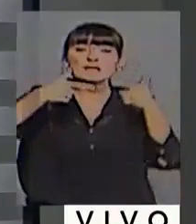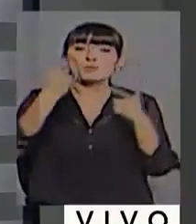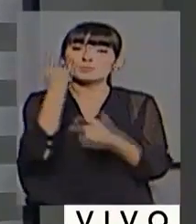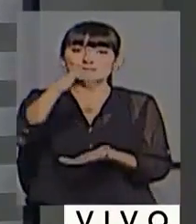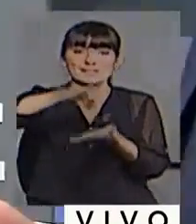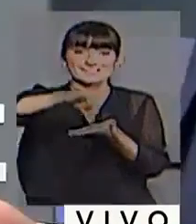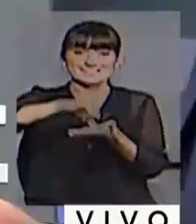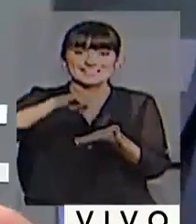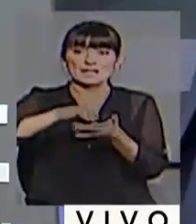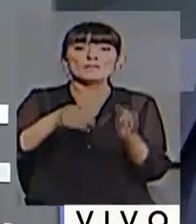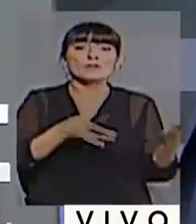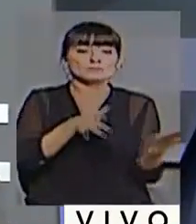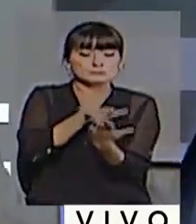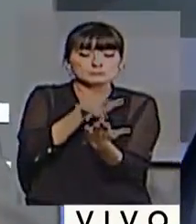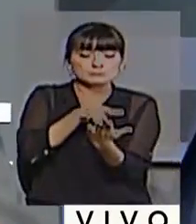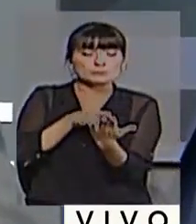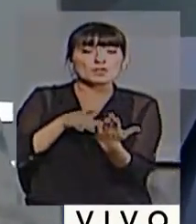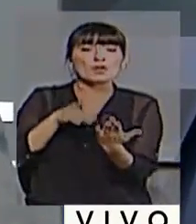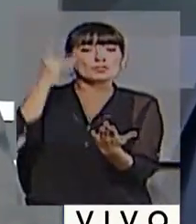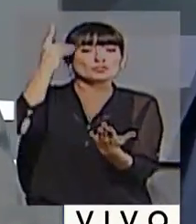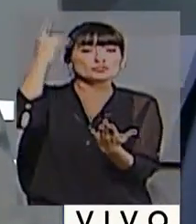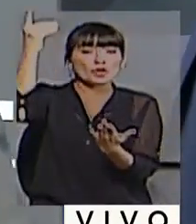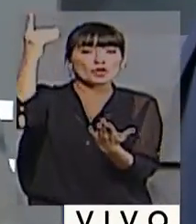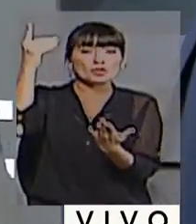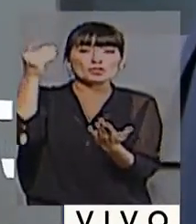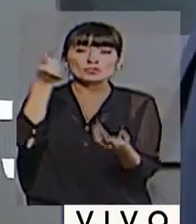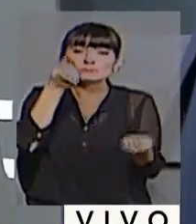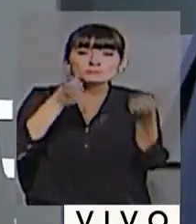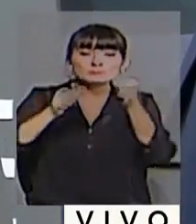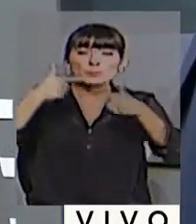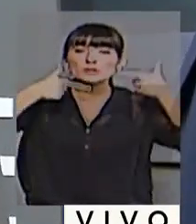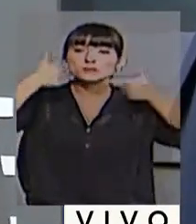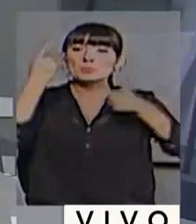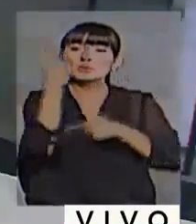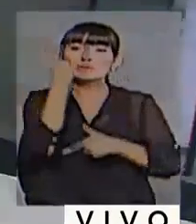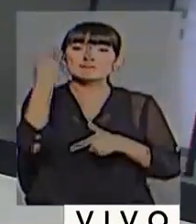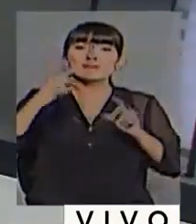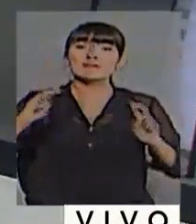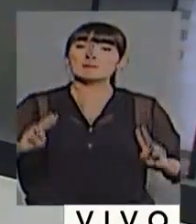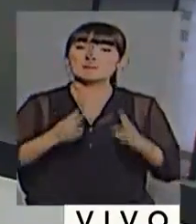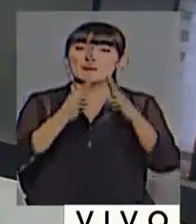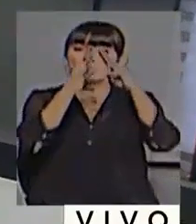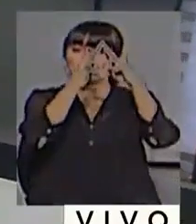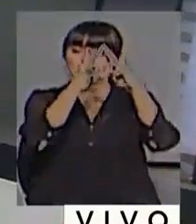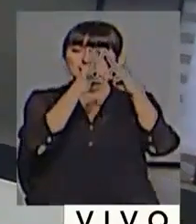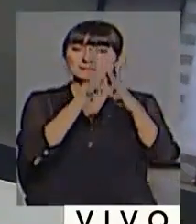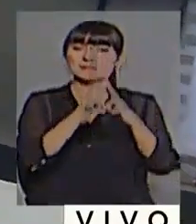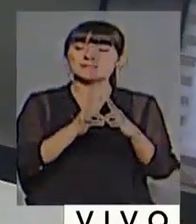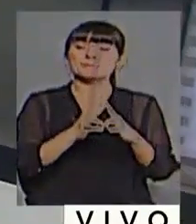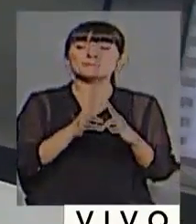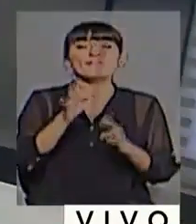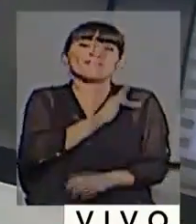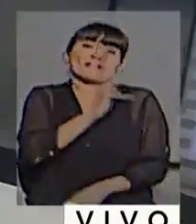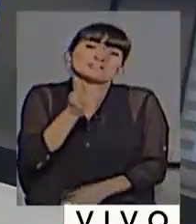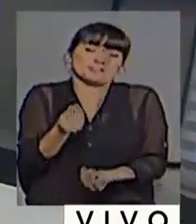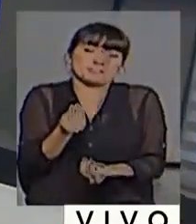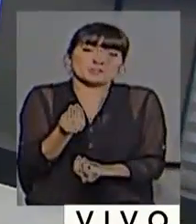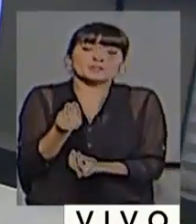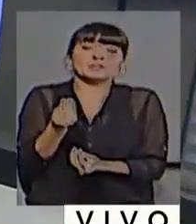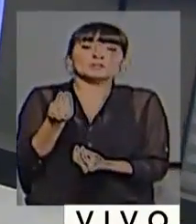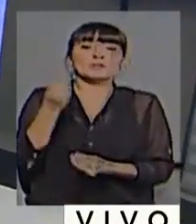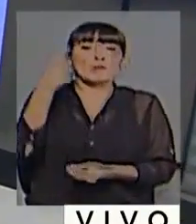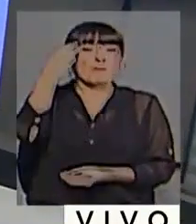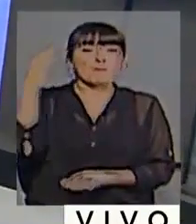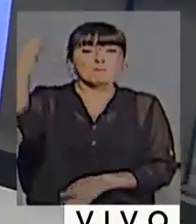decir. Doctor en Ciencias Políticas de la Universidad de París, la Université de París, Francia, obviamente, máster